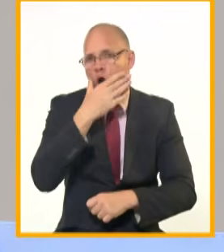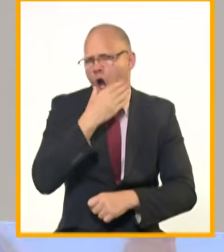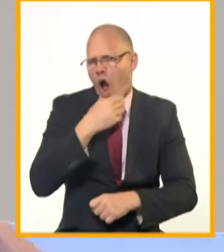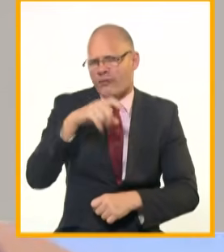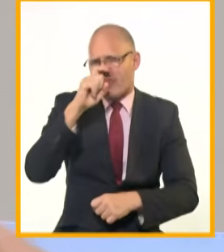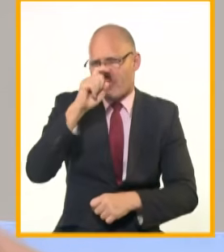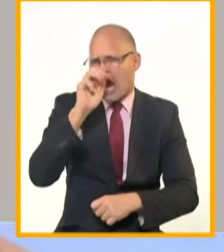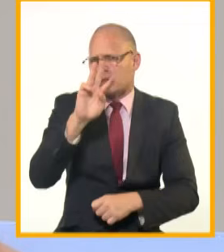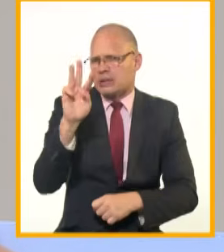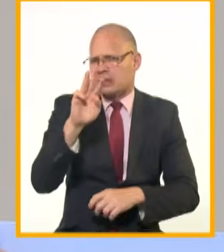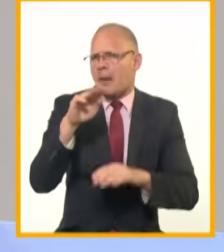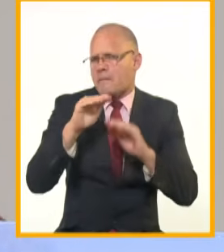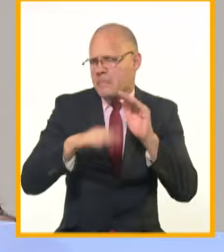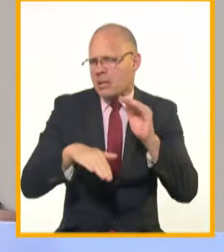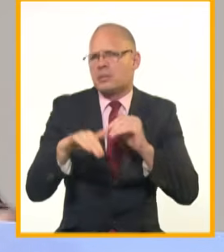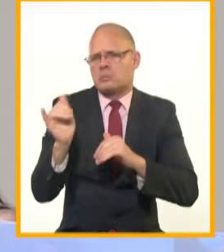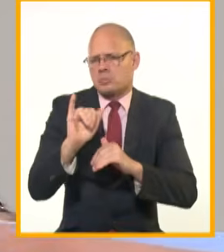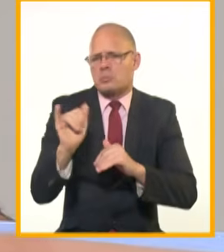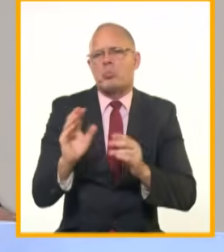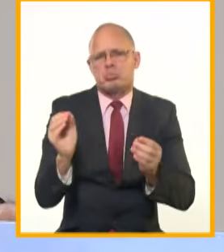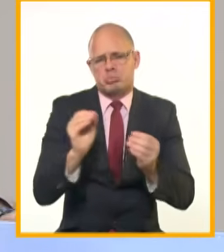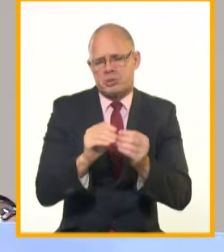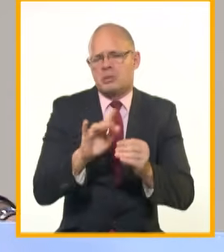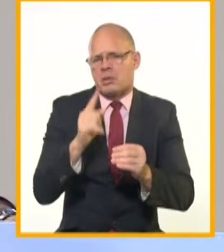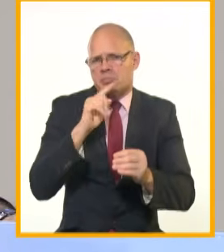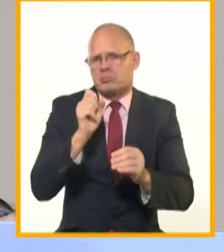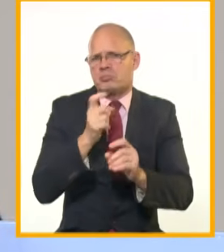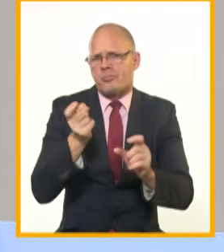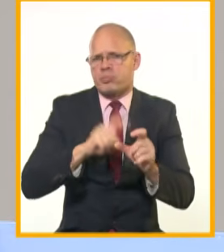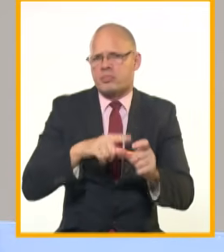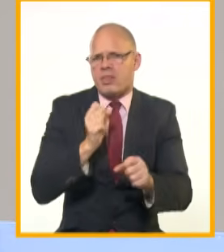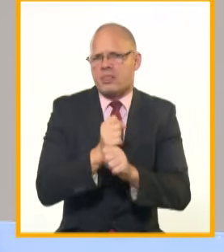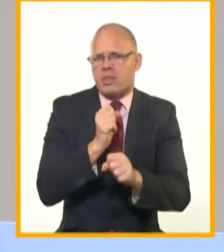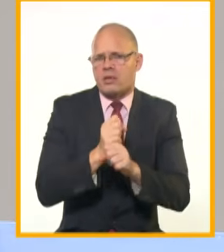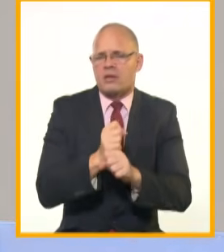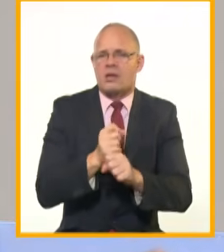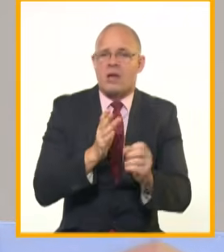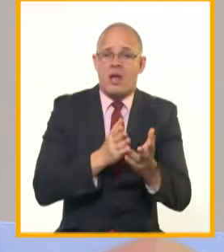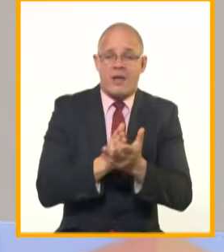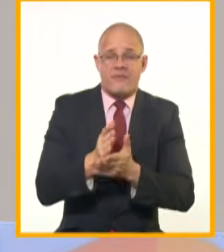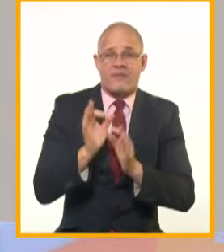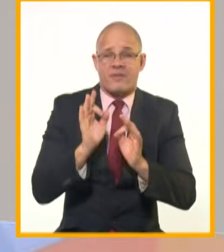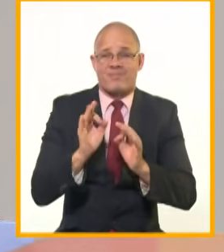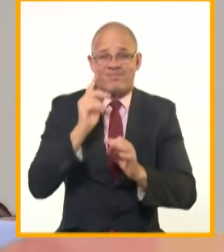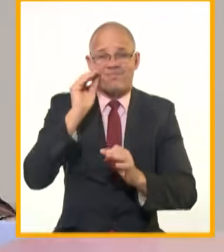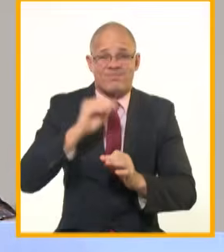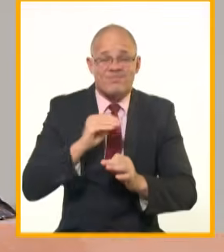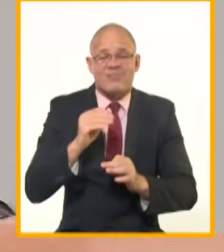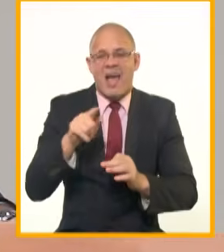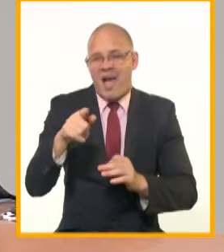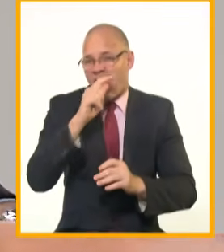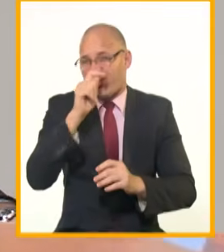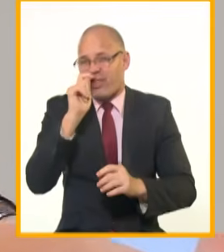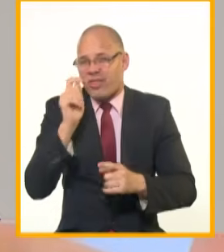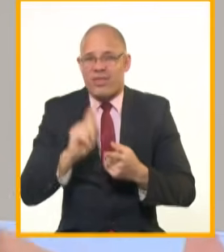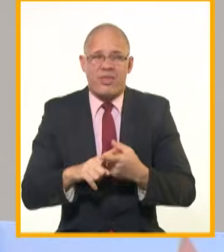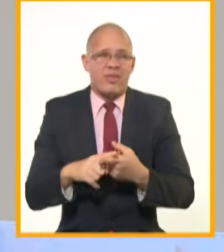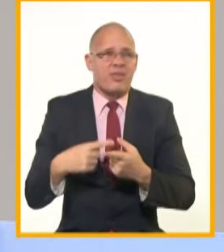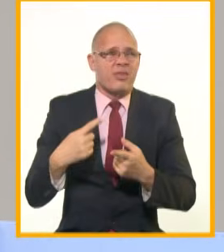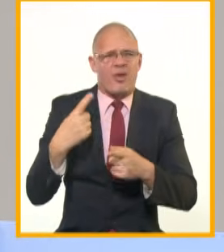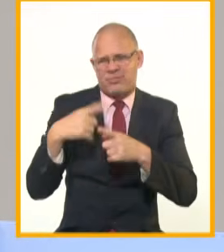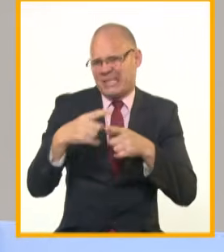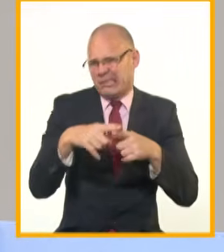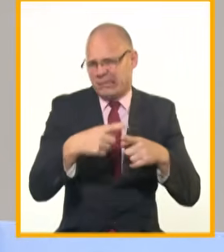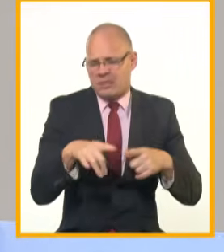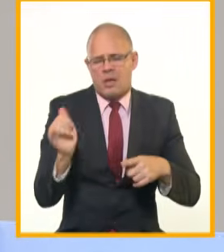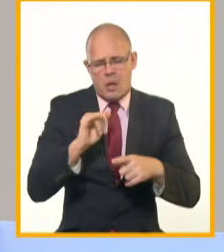hemos logrado vincular también al empleo. Hay un trabajo que se hace para combatir la droga, en fin, flagelos que tenemos en la